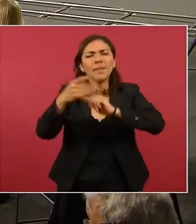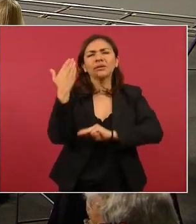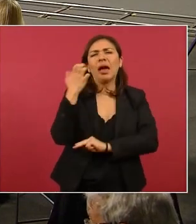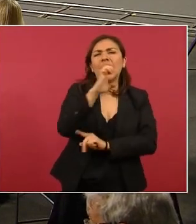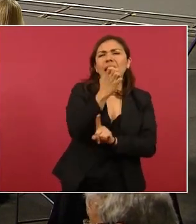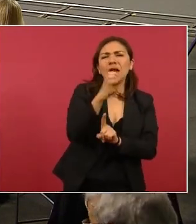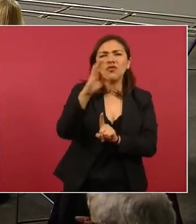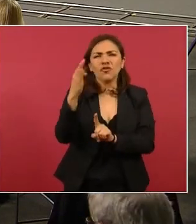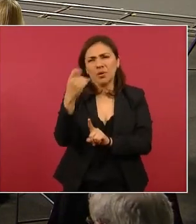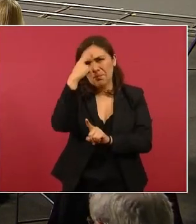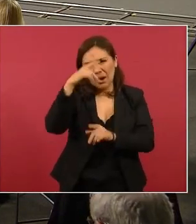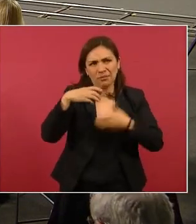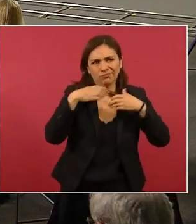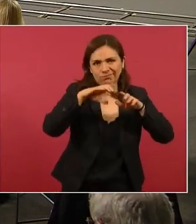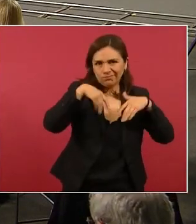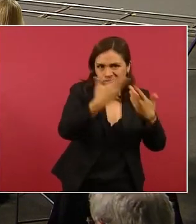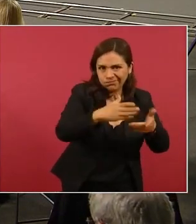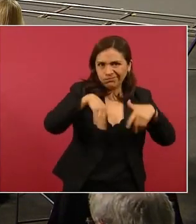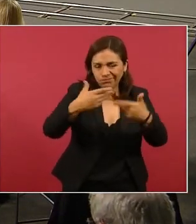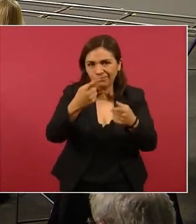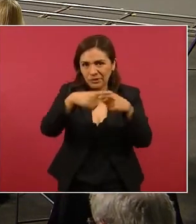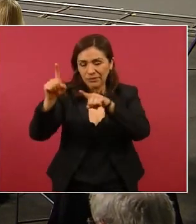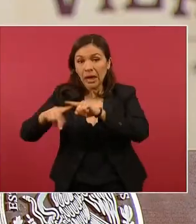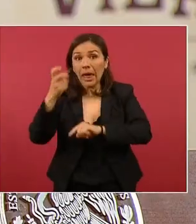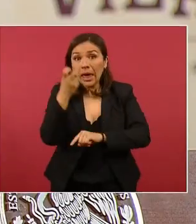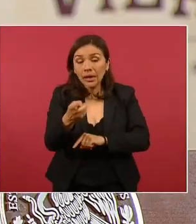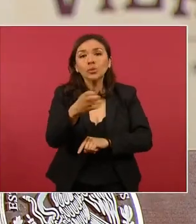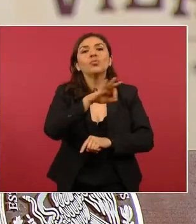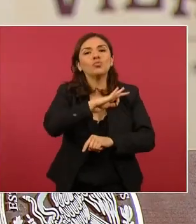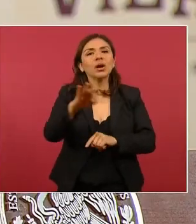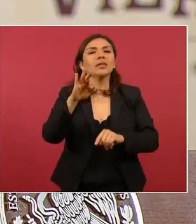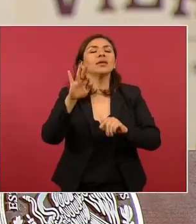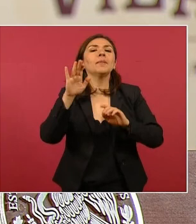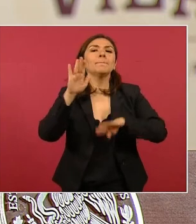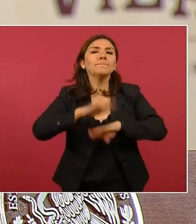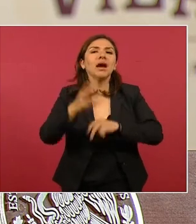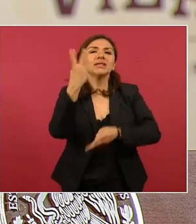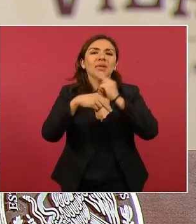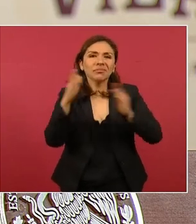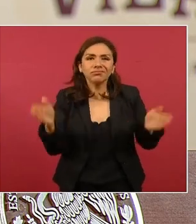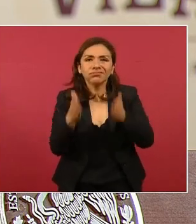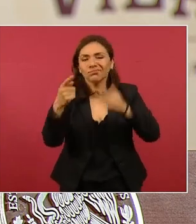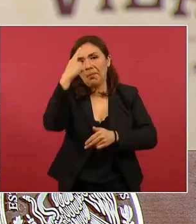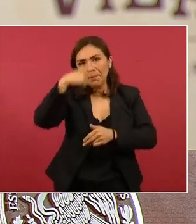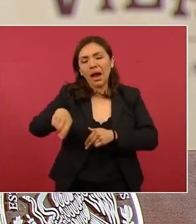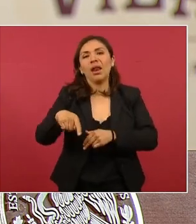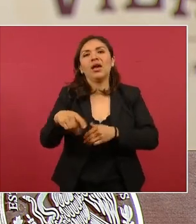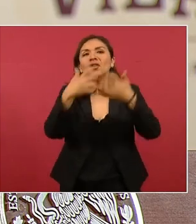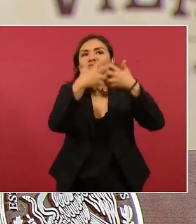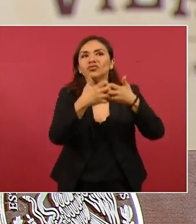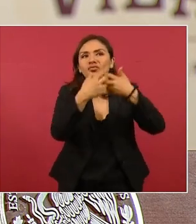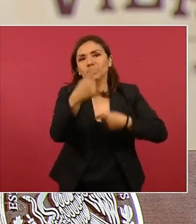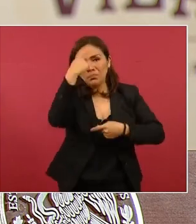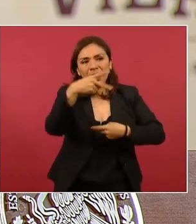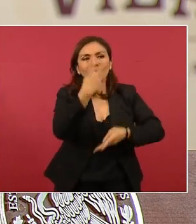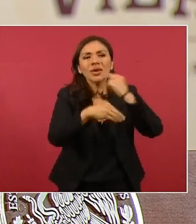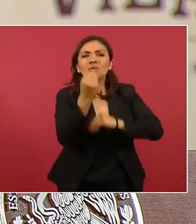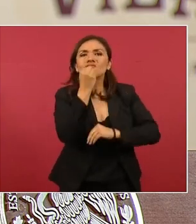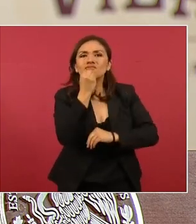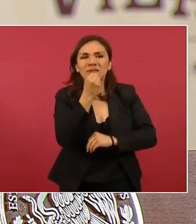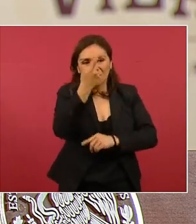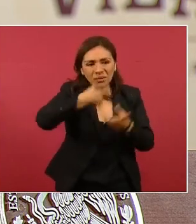su entrega y de esta manera podremos impulsar la producción para la autosuficiencia